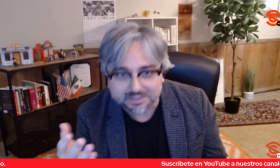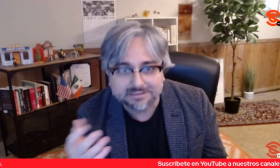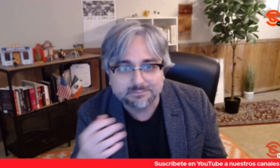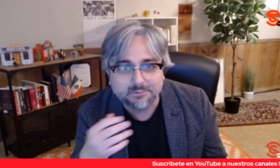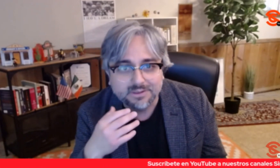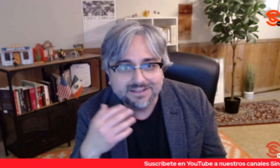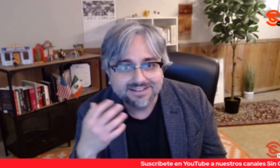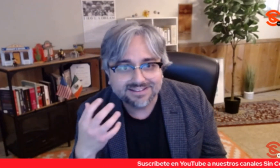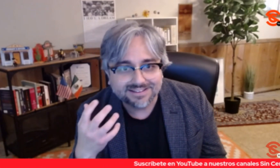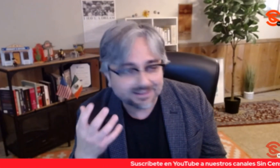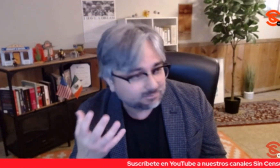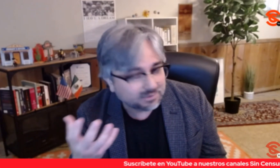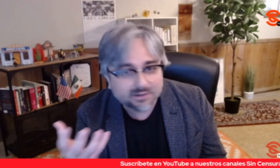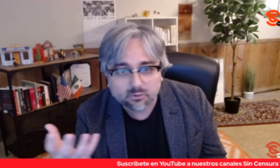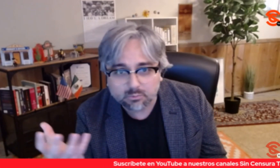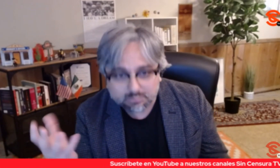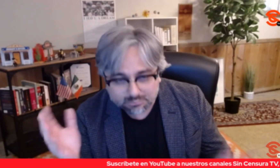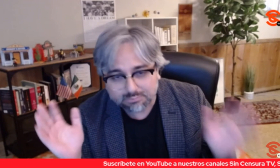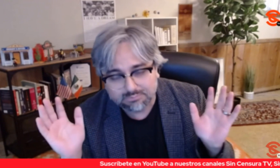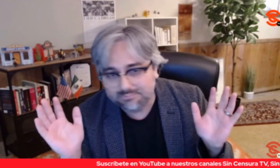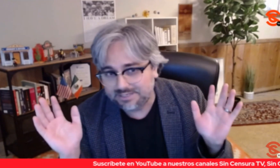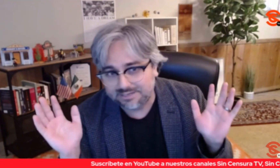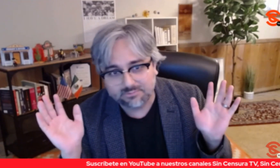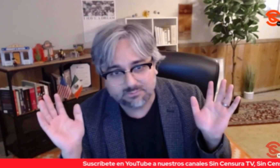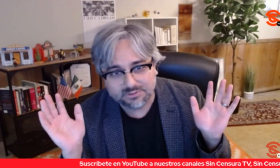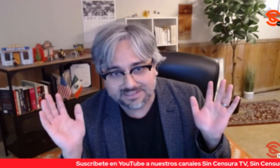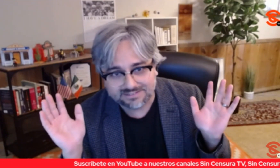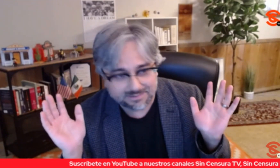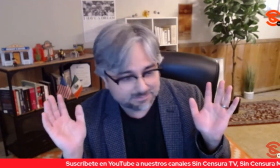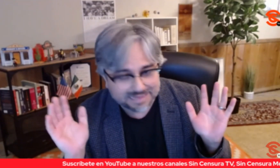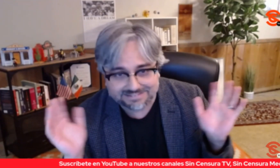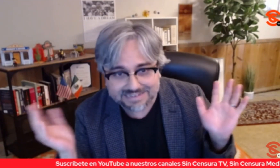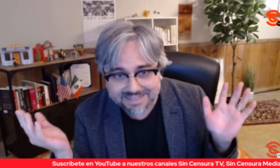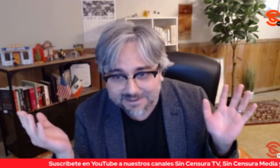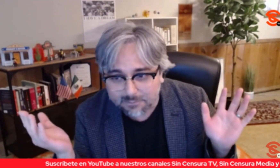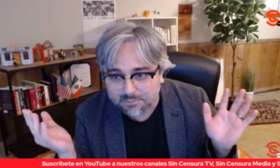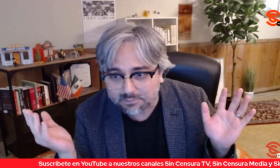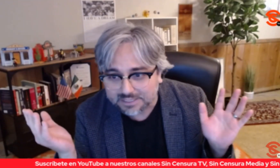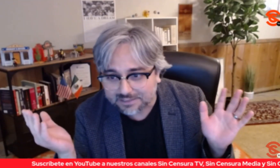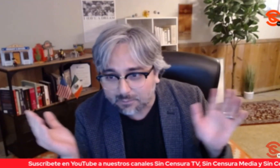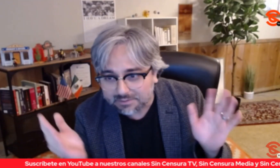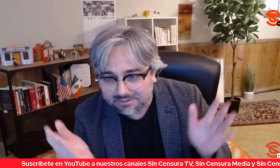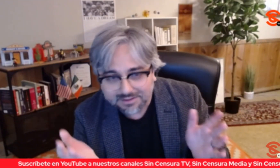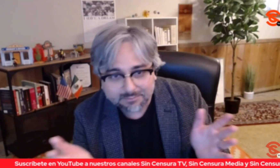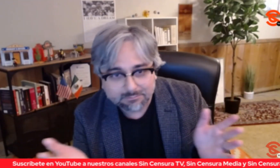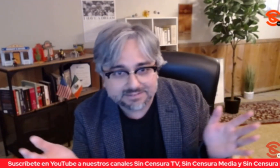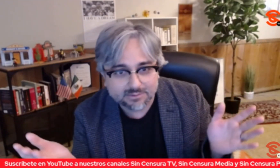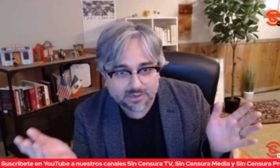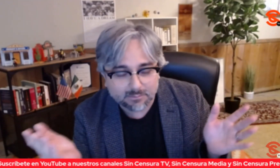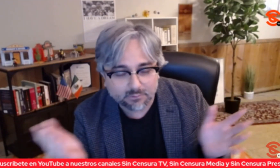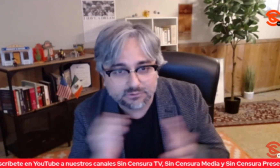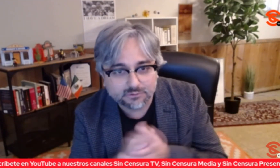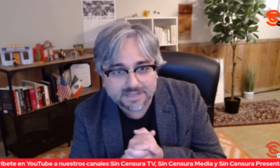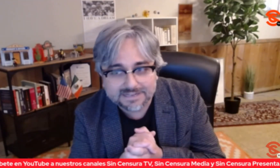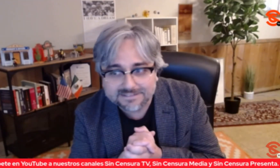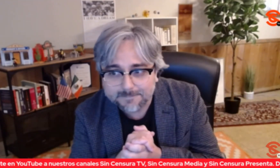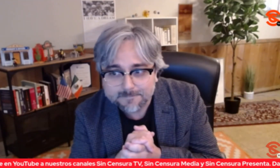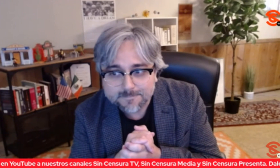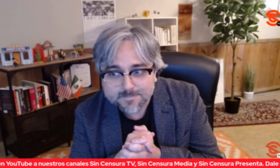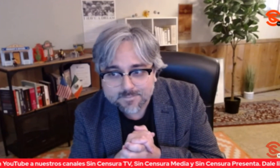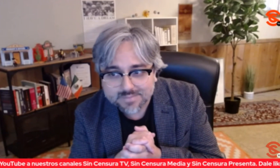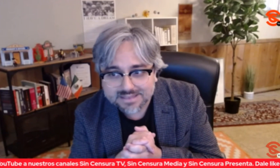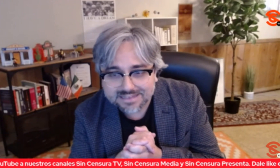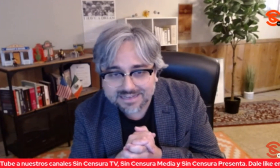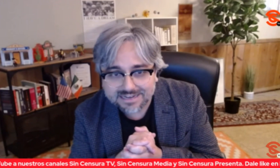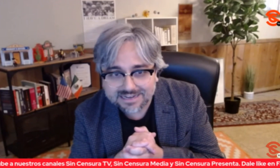estudió periodismo, que incluso, miren, no es que sea de más ni nada, ¿no? Pero pues que tengo mi cédula profesional, es